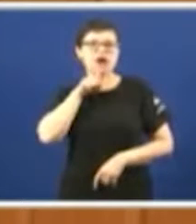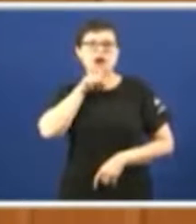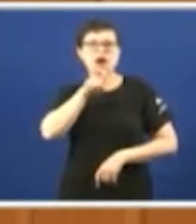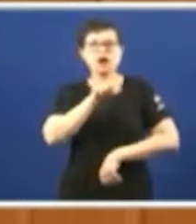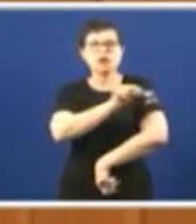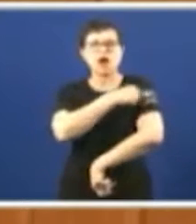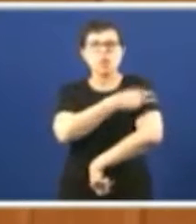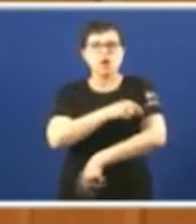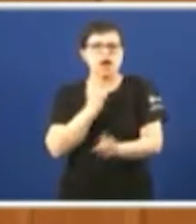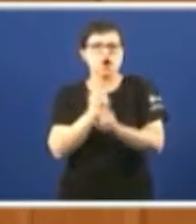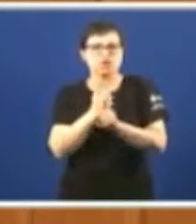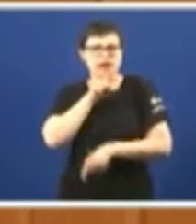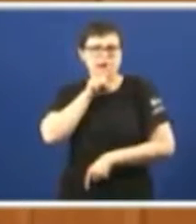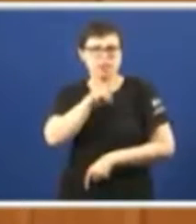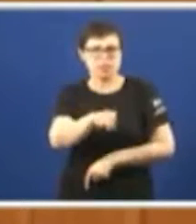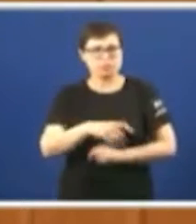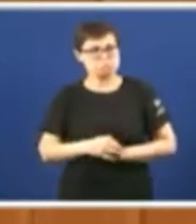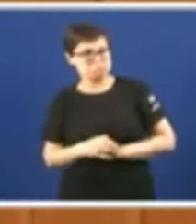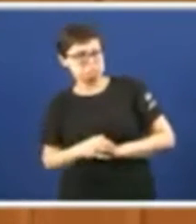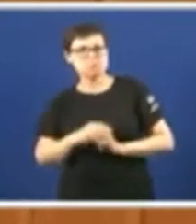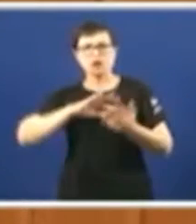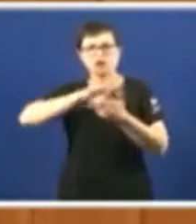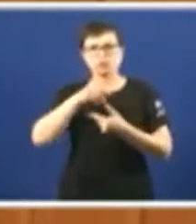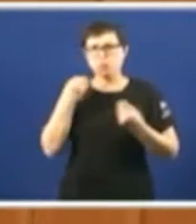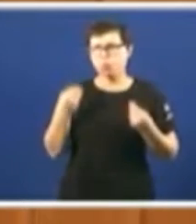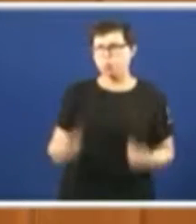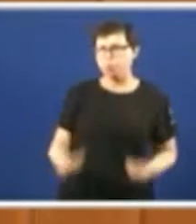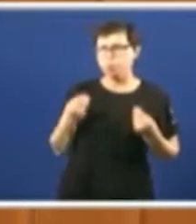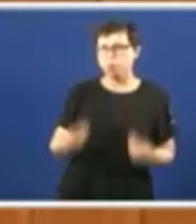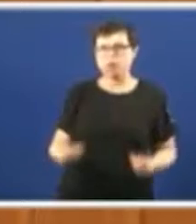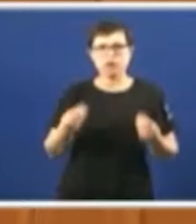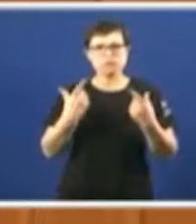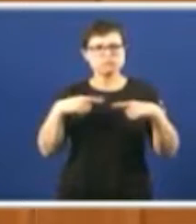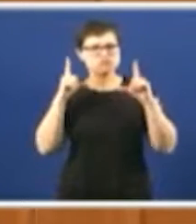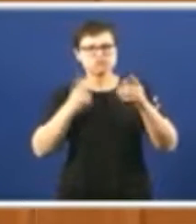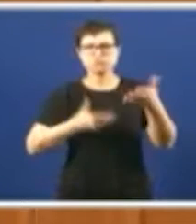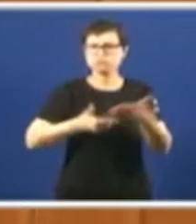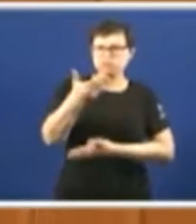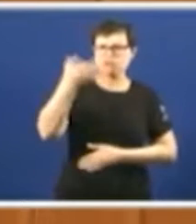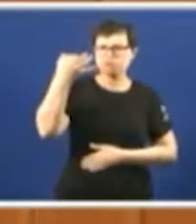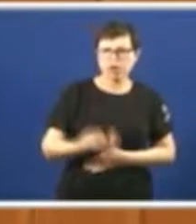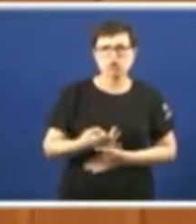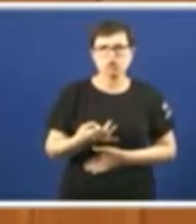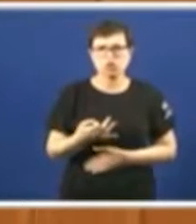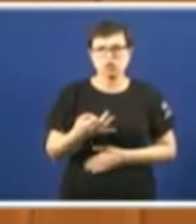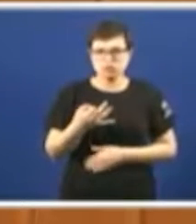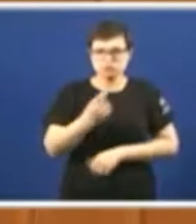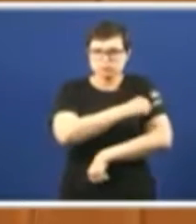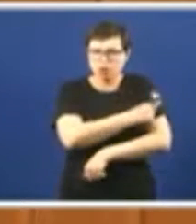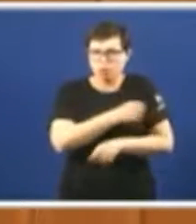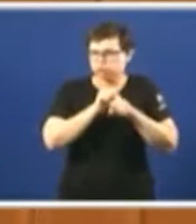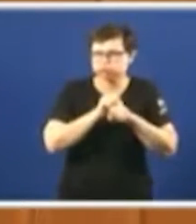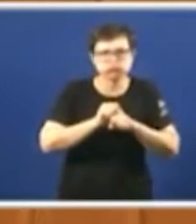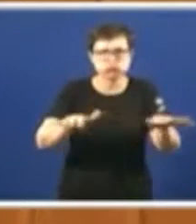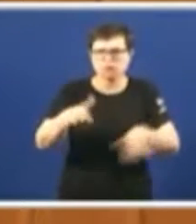digamos, de mama, por poñer un exemplo. Sería unha grandísima noticia, ocuparía as portadas de todos os xornais e, dende logo, sería utilizada e aplicada en canto fora